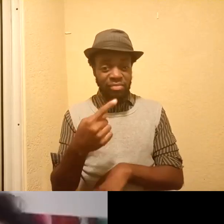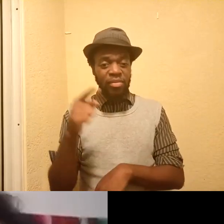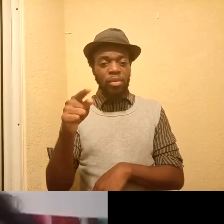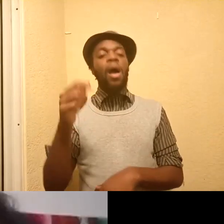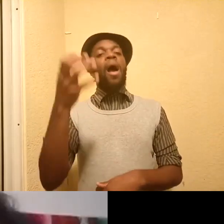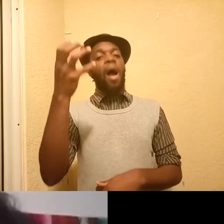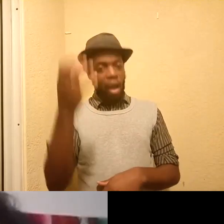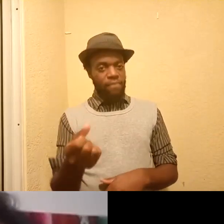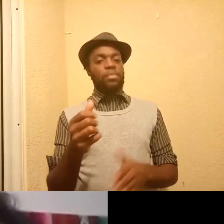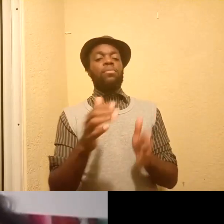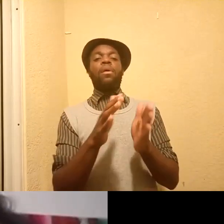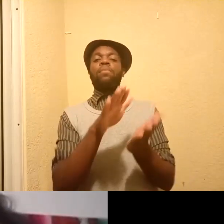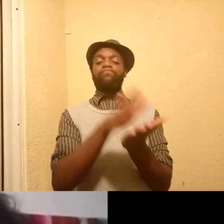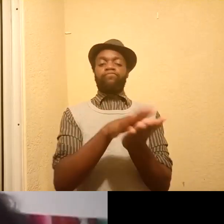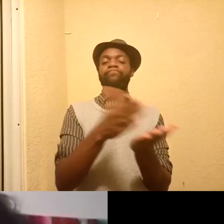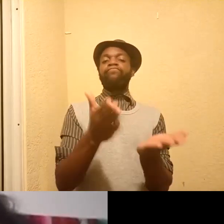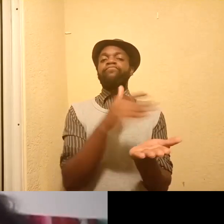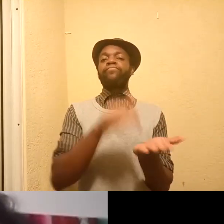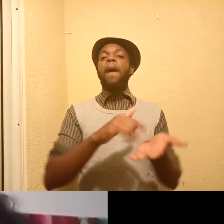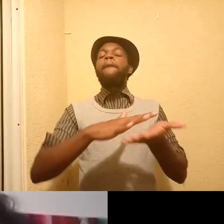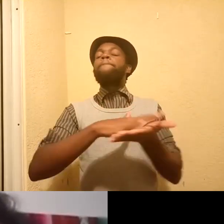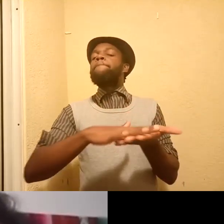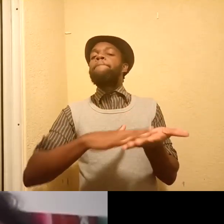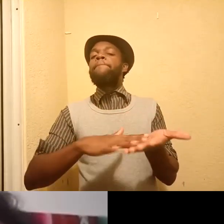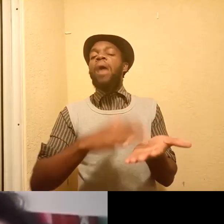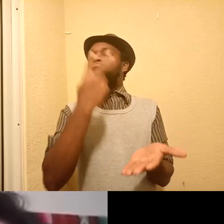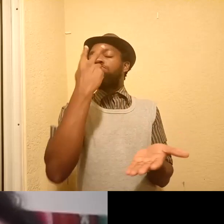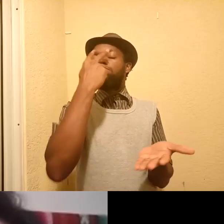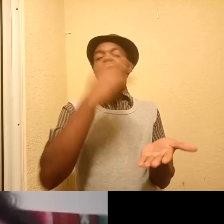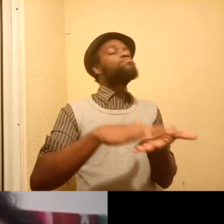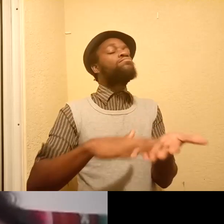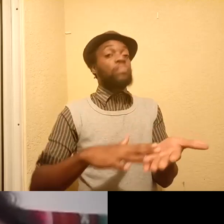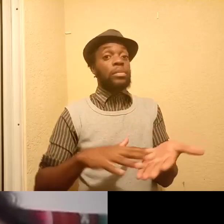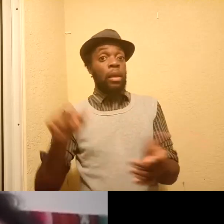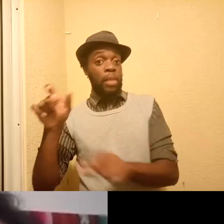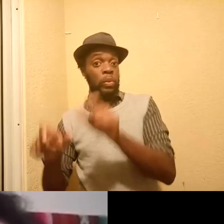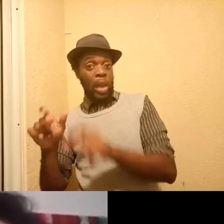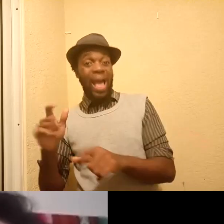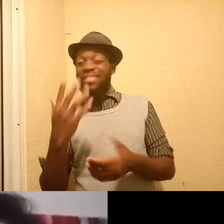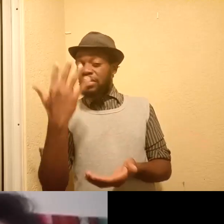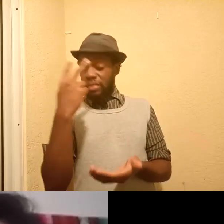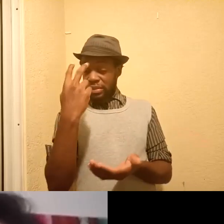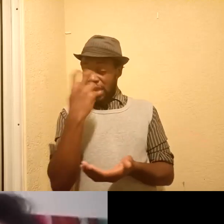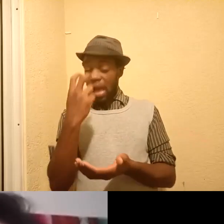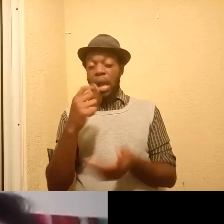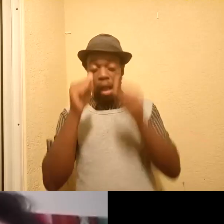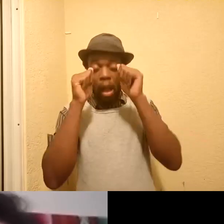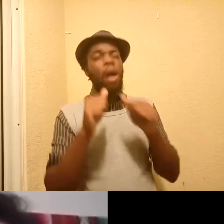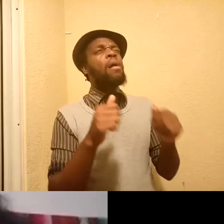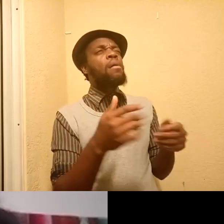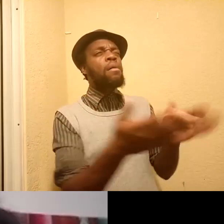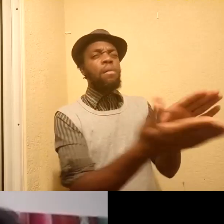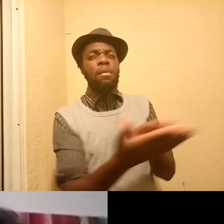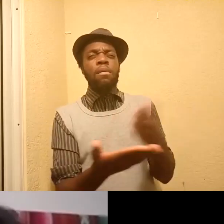guía informativa en braille en donde la persona ciega tiene la oportunidad de tener acceso a esta información